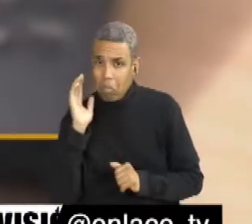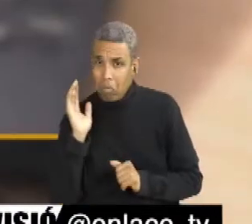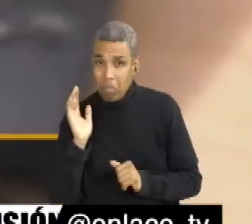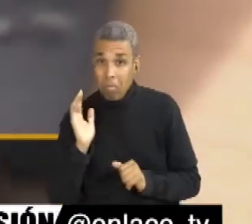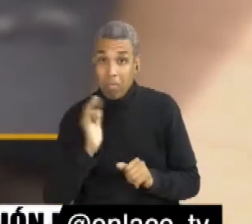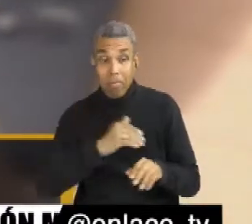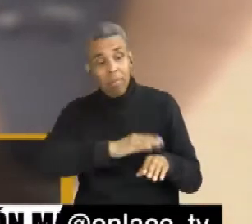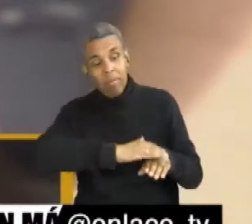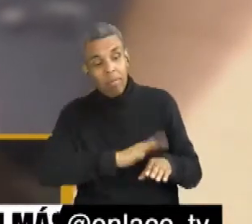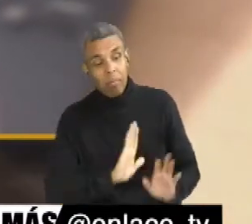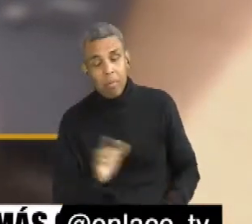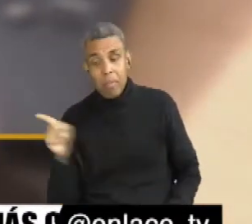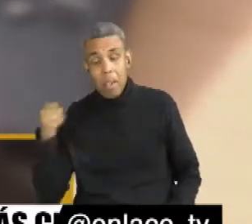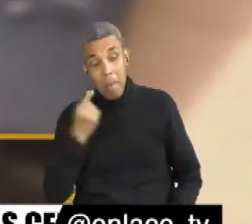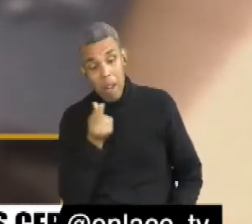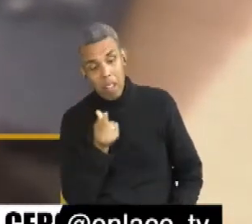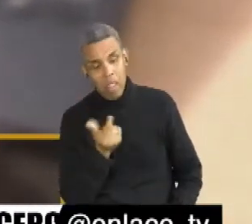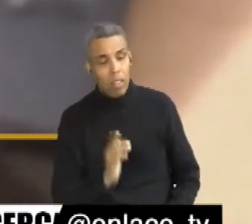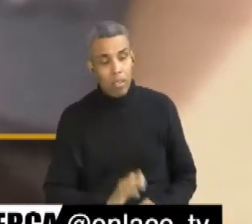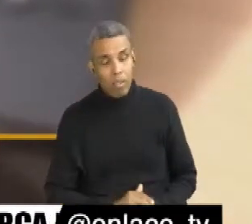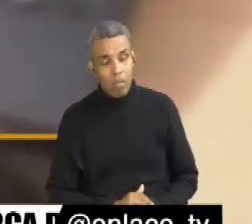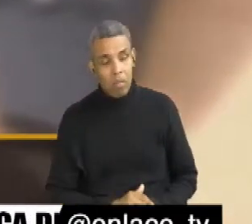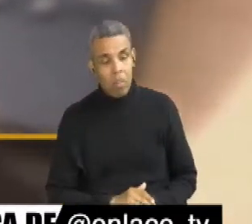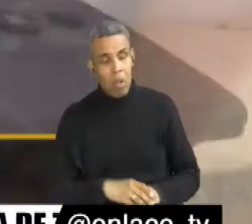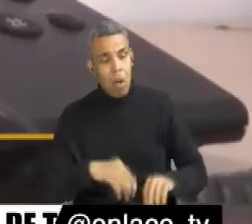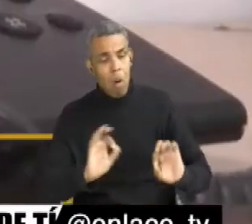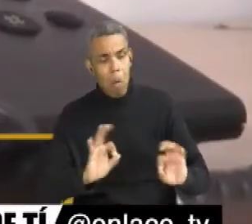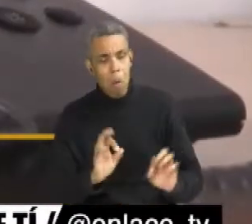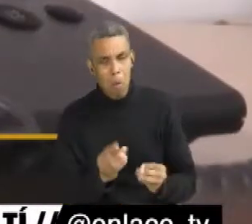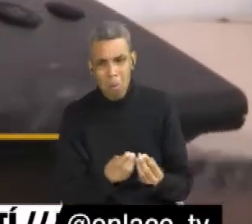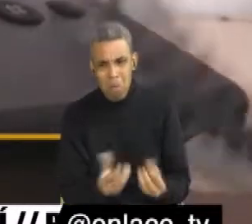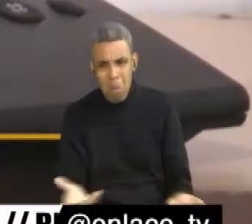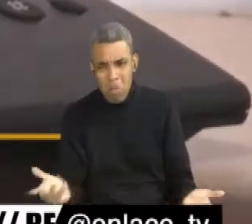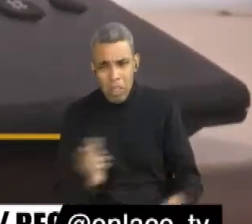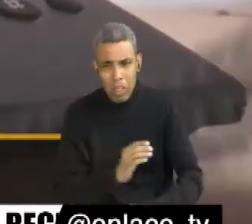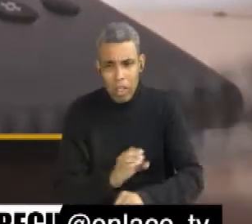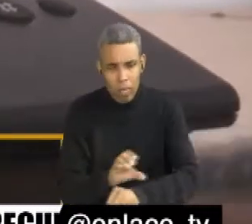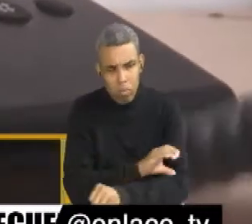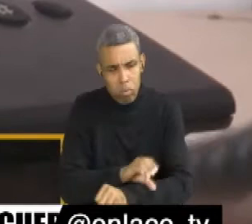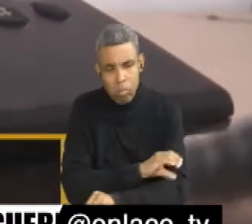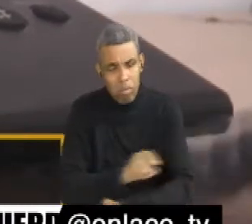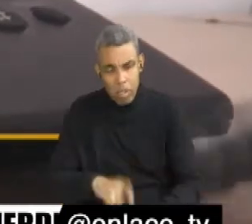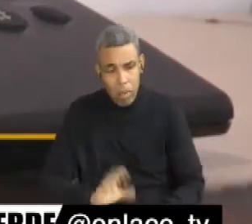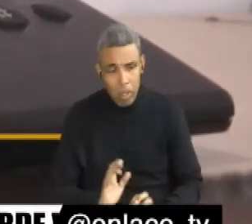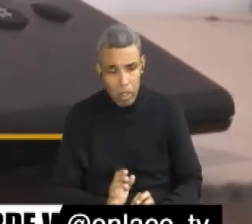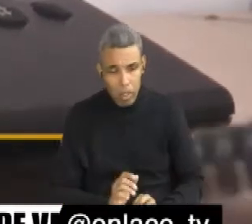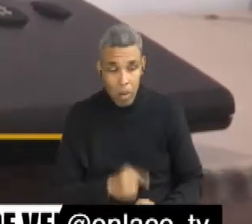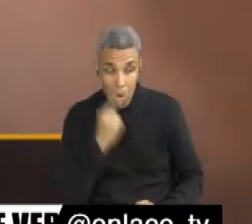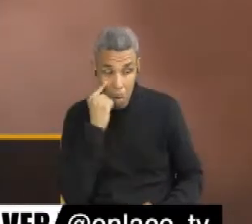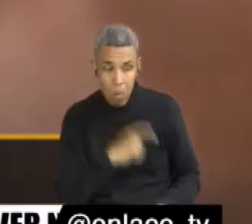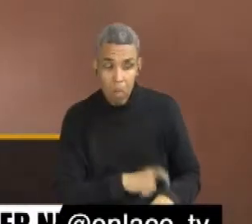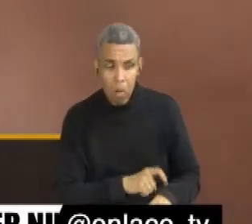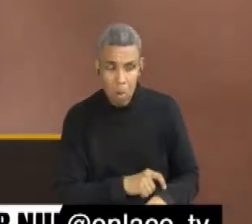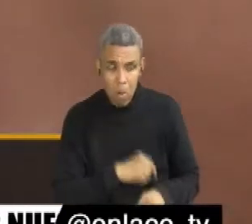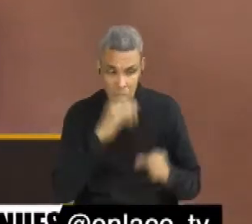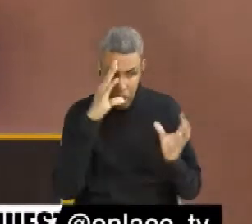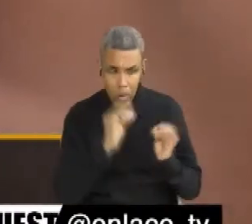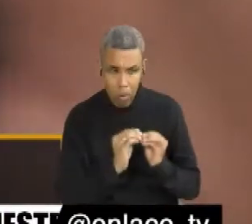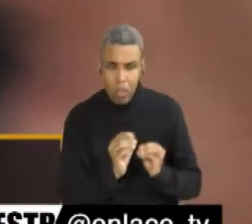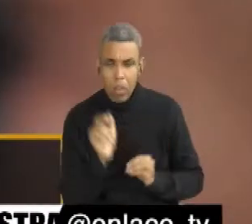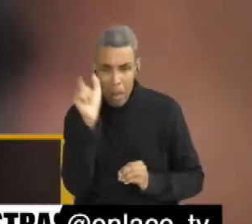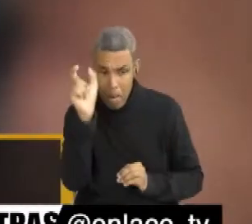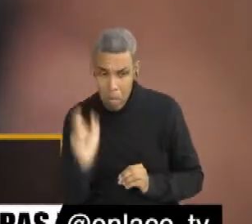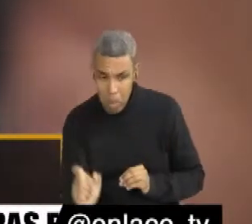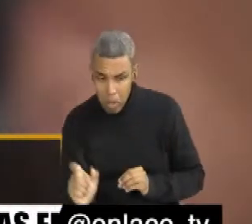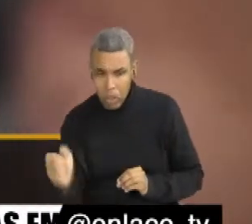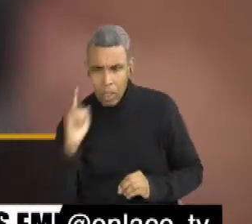llevar cierta cantidad de dinero y que debía ser entregado a ciertas horas y que allí pasaban